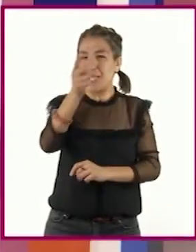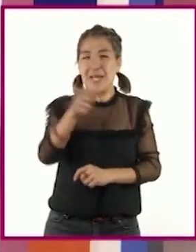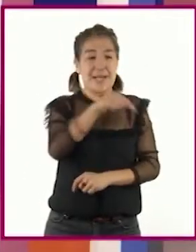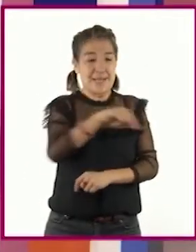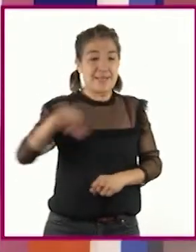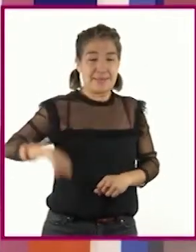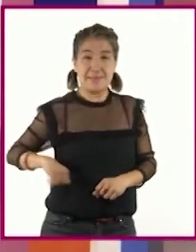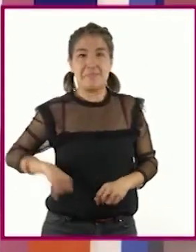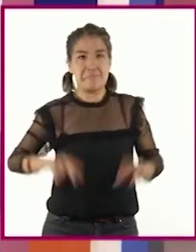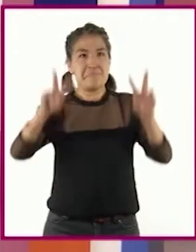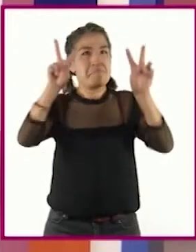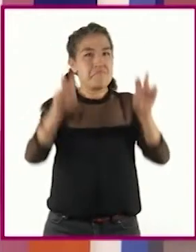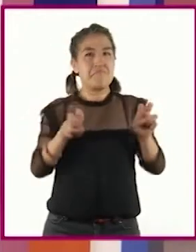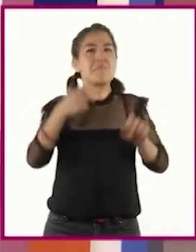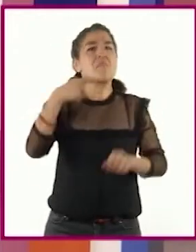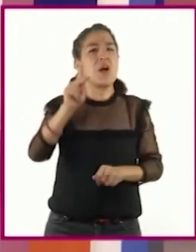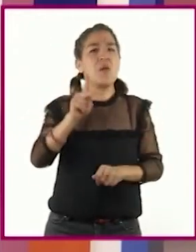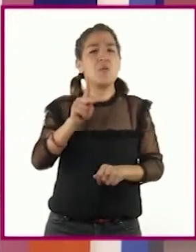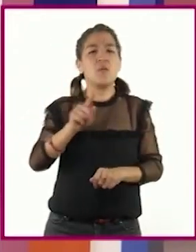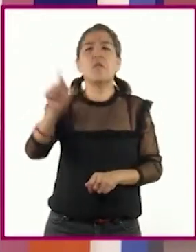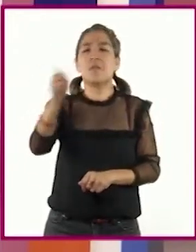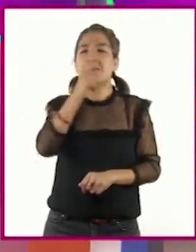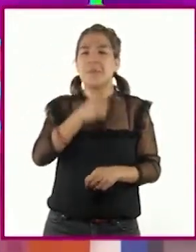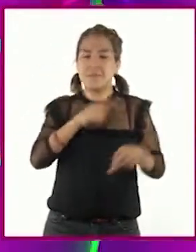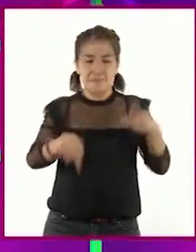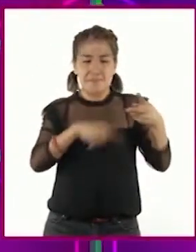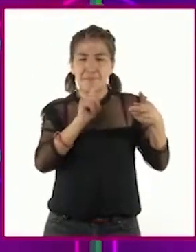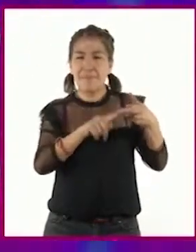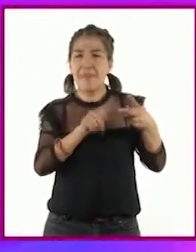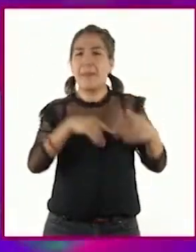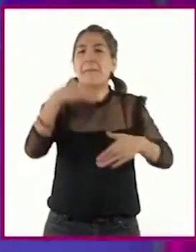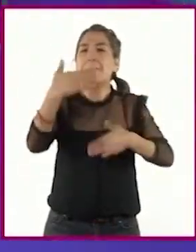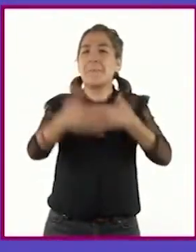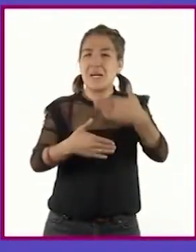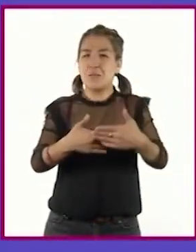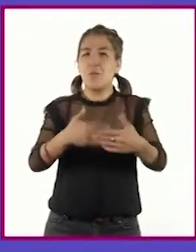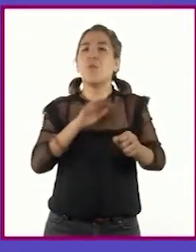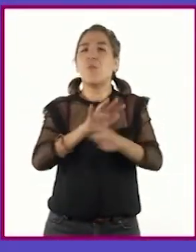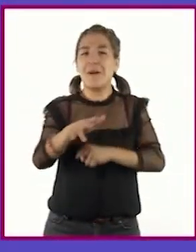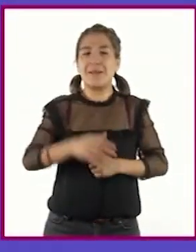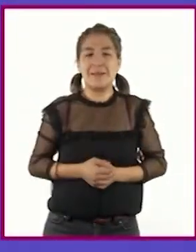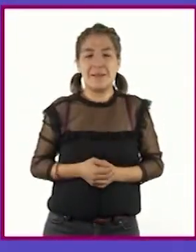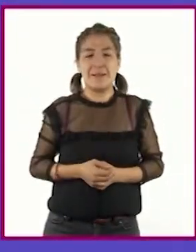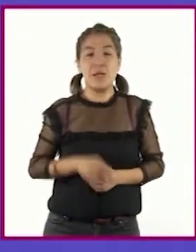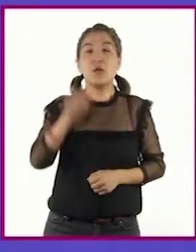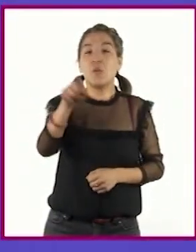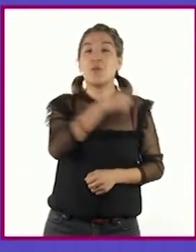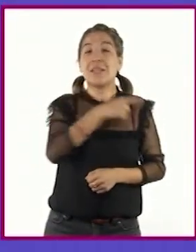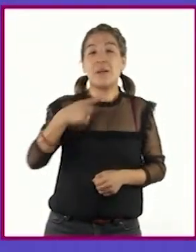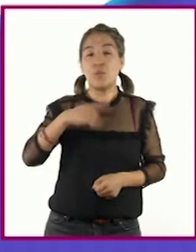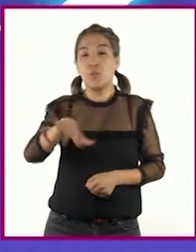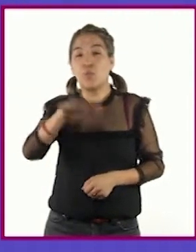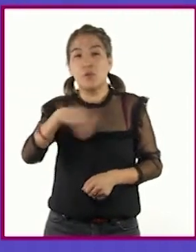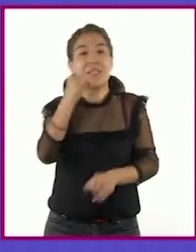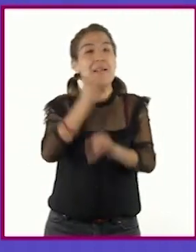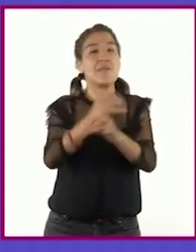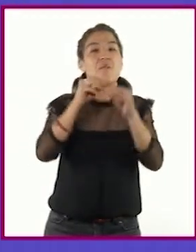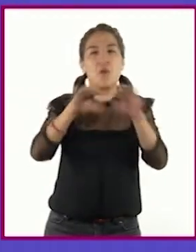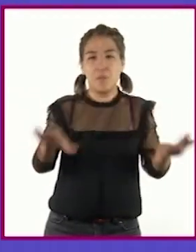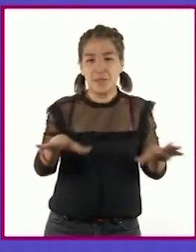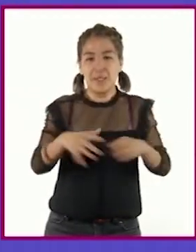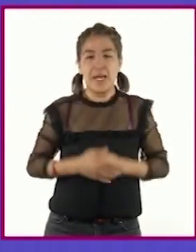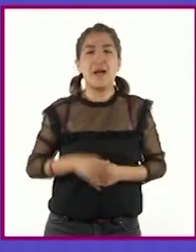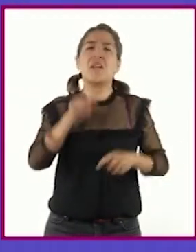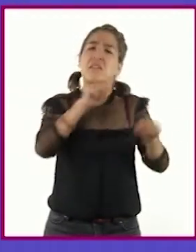interesante, pero díganos, ¿cuál es el segundo paso? El segundo paso es buscar información en